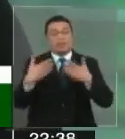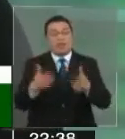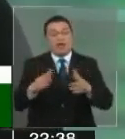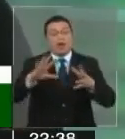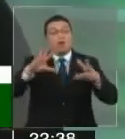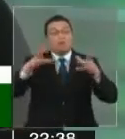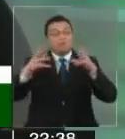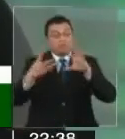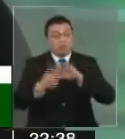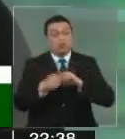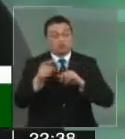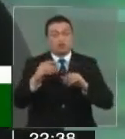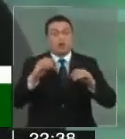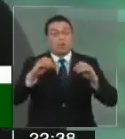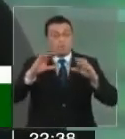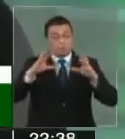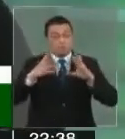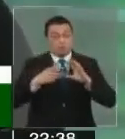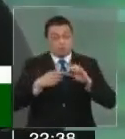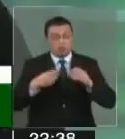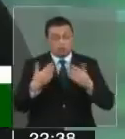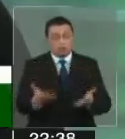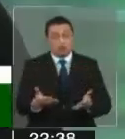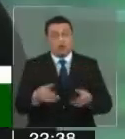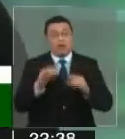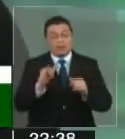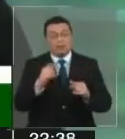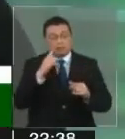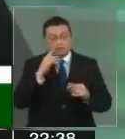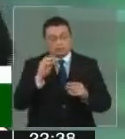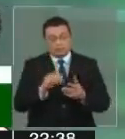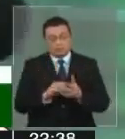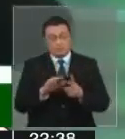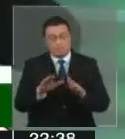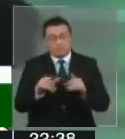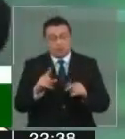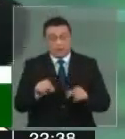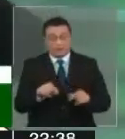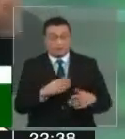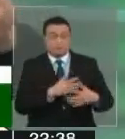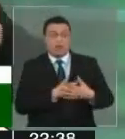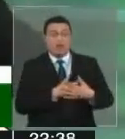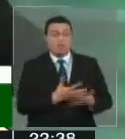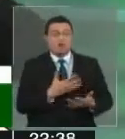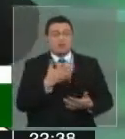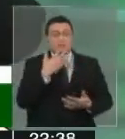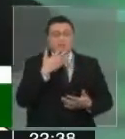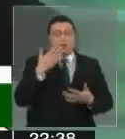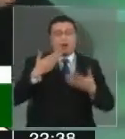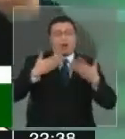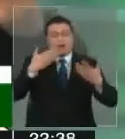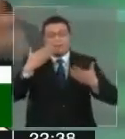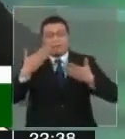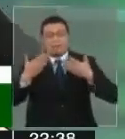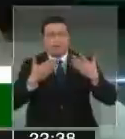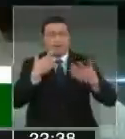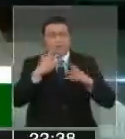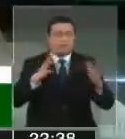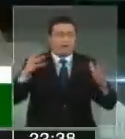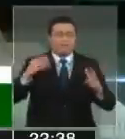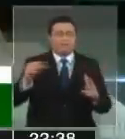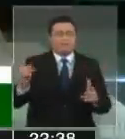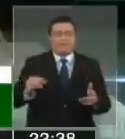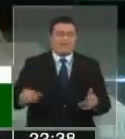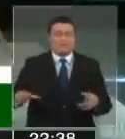mundo y que uno siga firmando un poco lo que tú dices, no este amor bobalicón, este teatro panfletario al peo